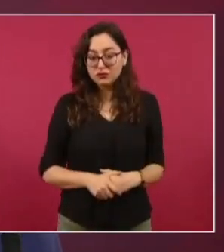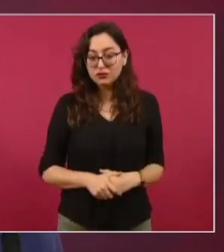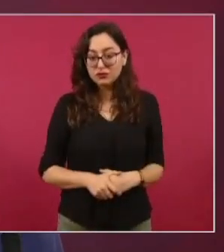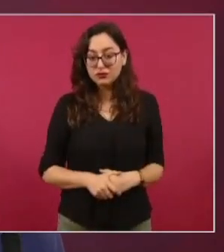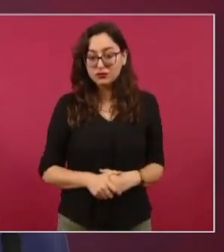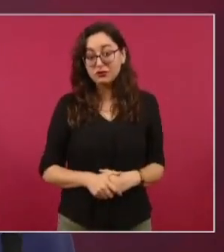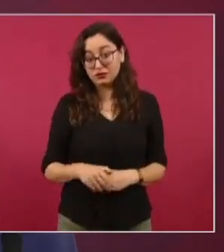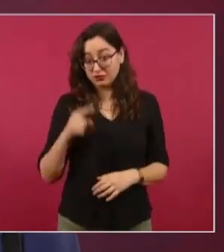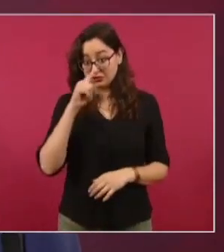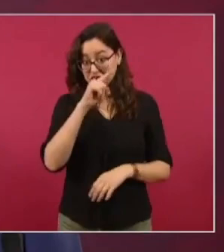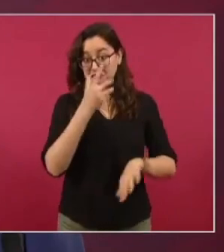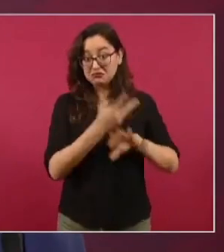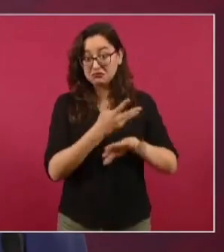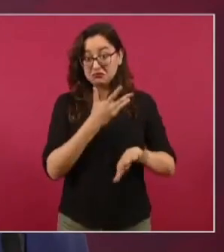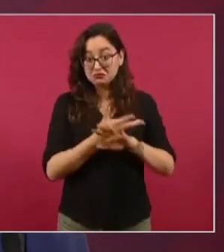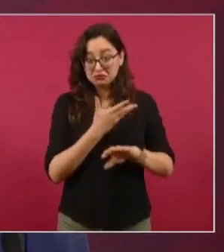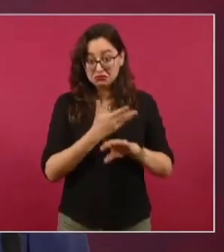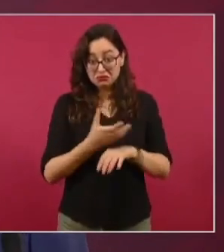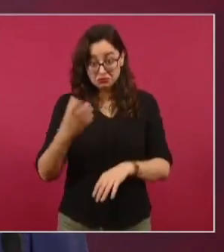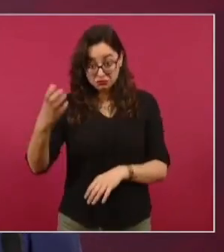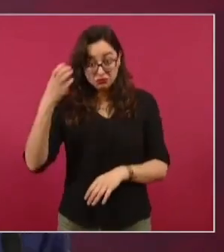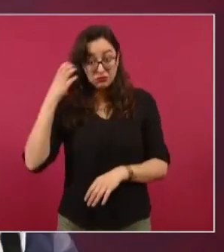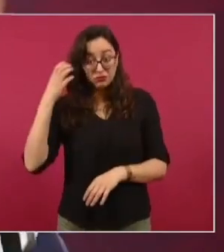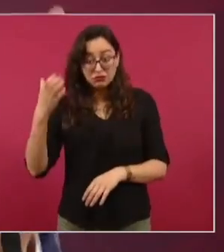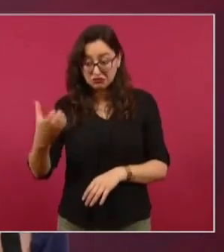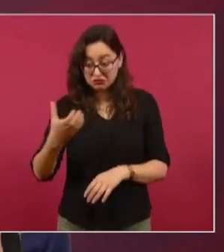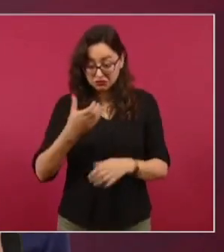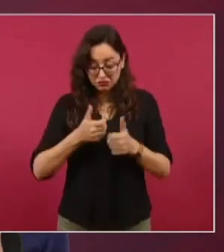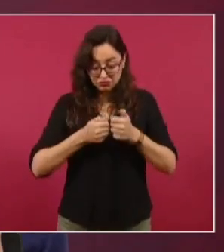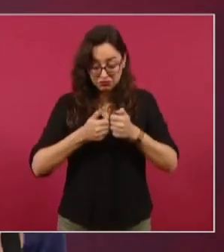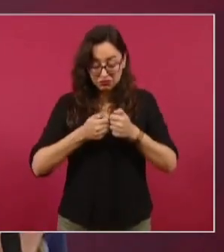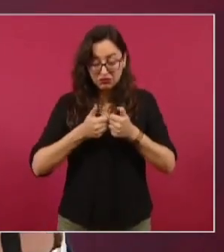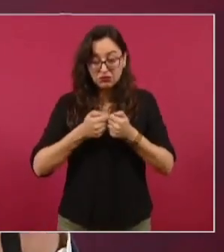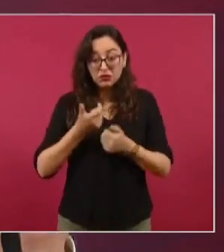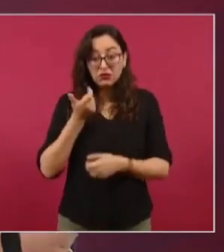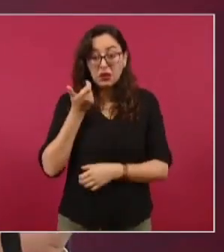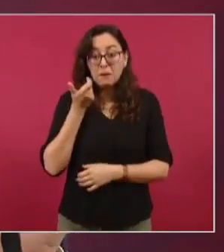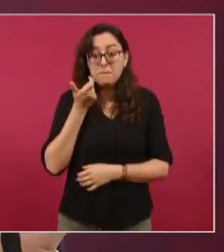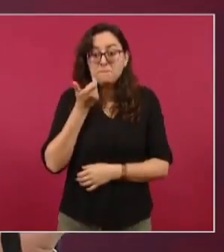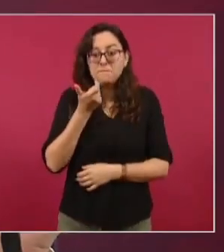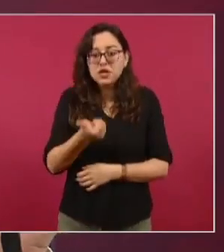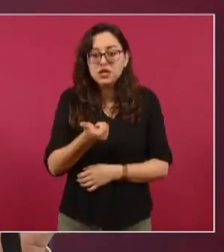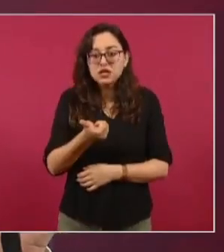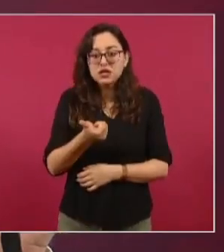y se surte y es una red invisible